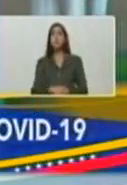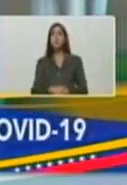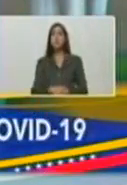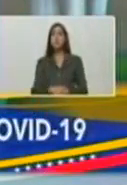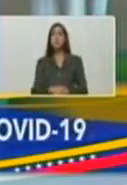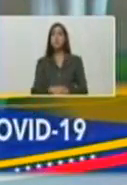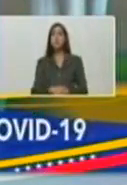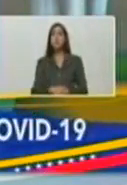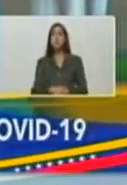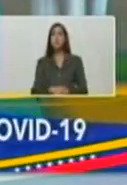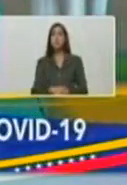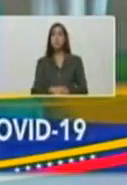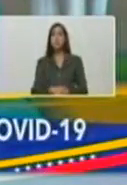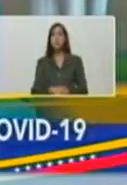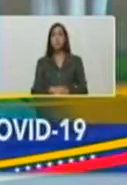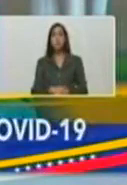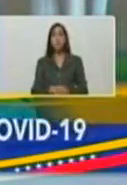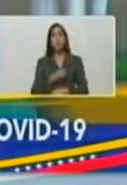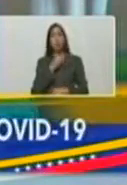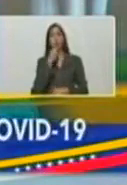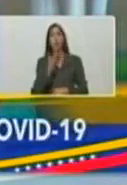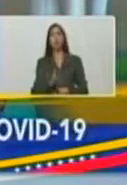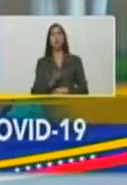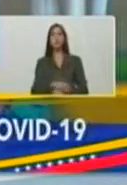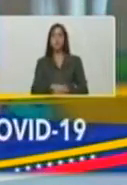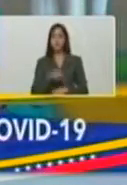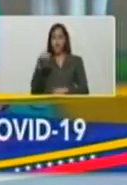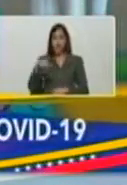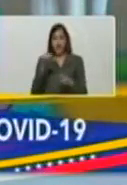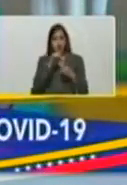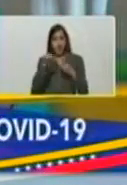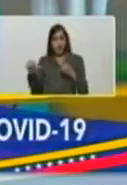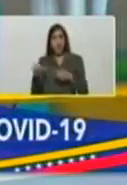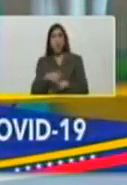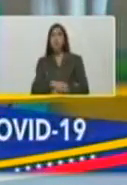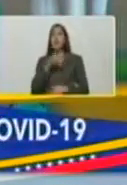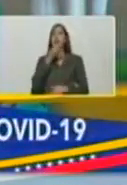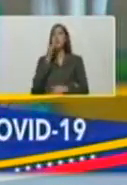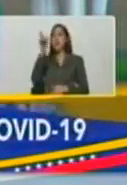mantenerlo. Bueno, fíjense ustedes, esta semana también el general Padrino,